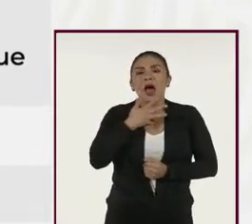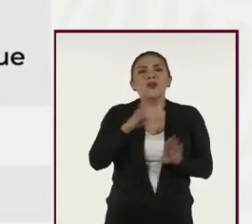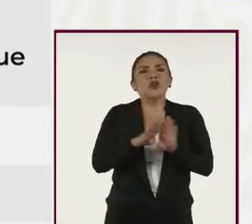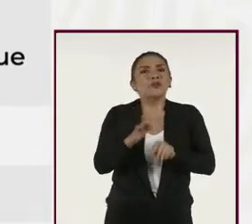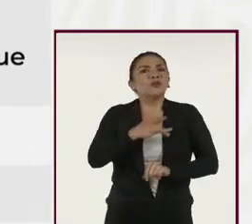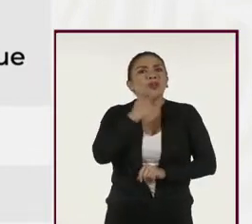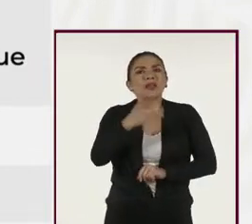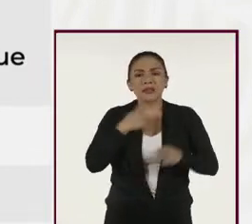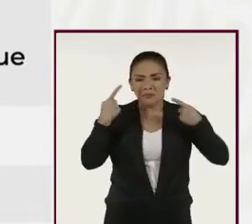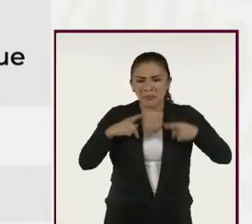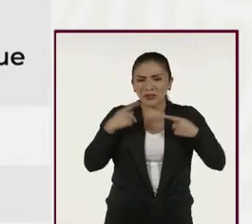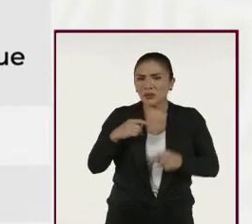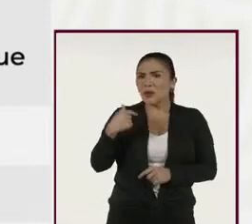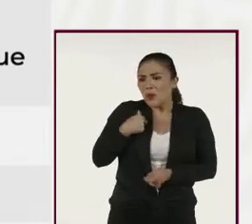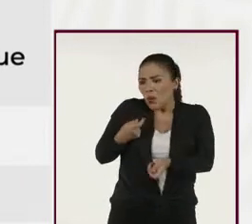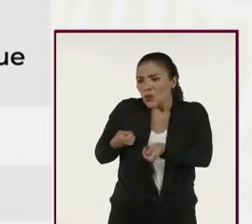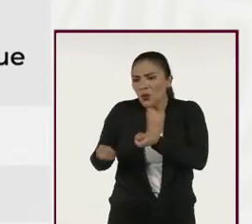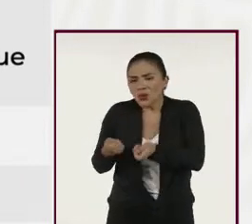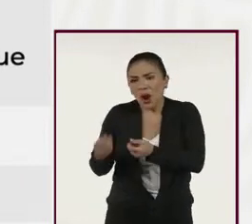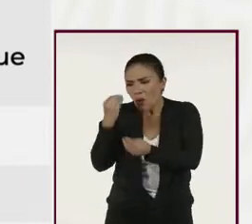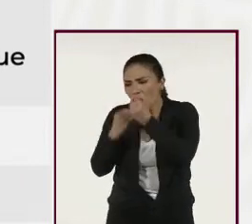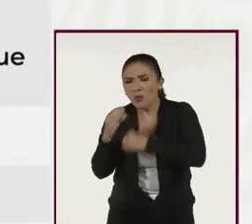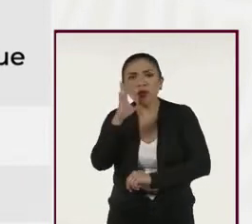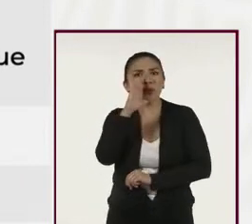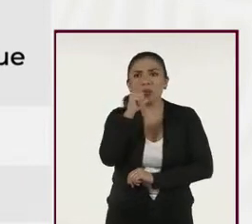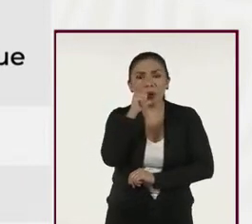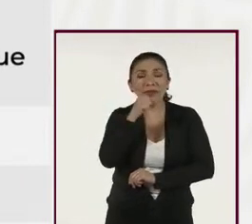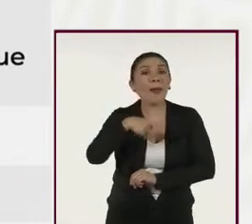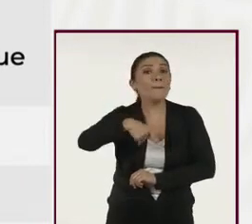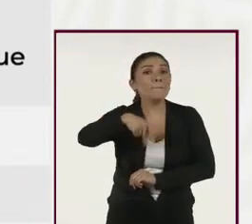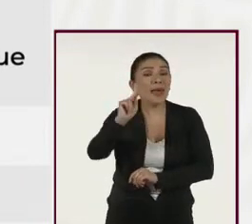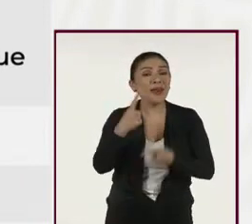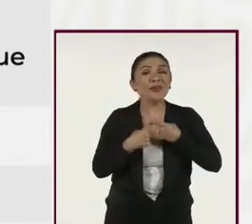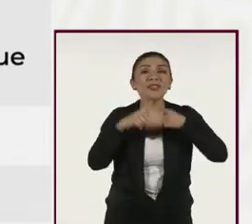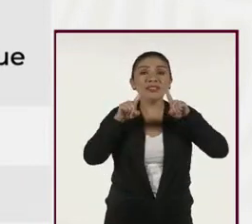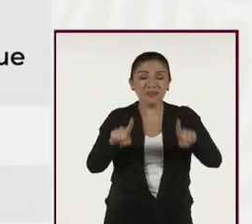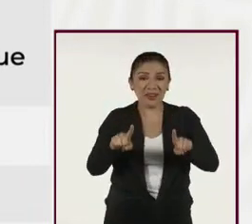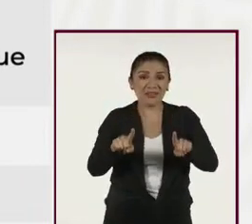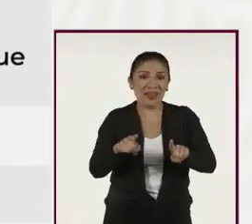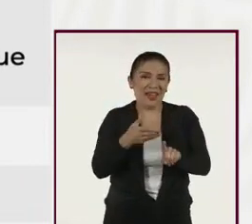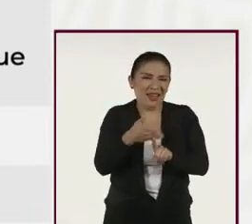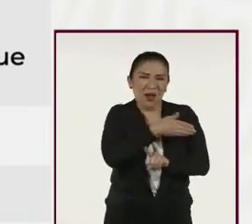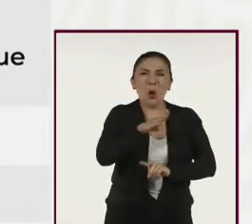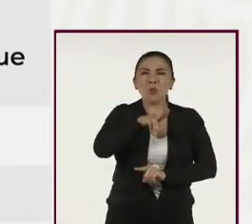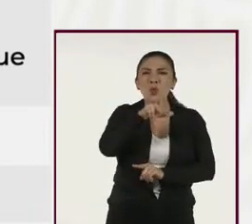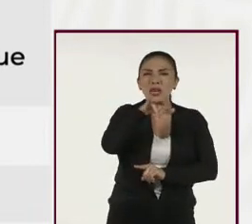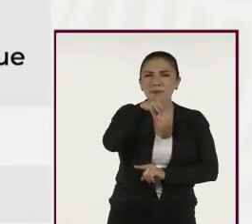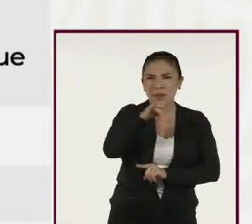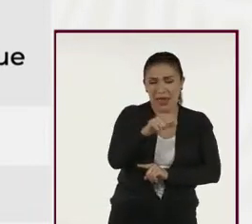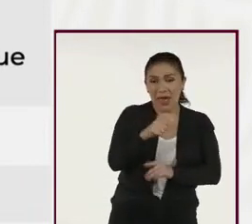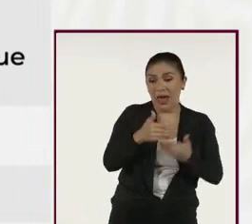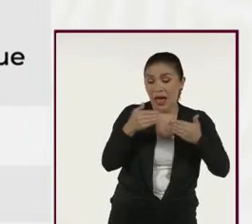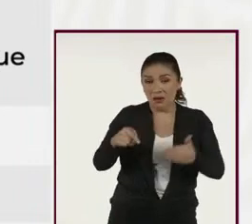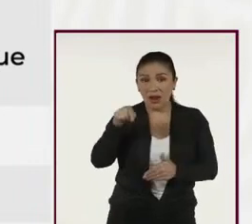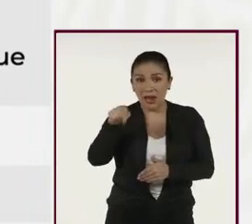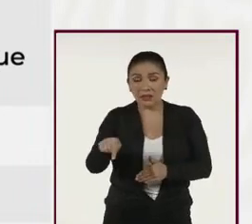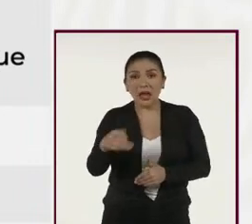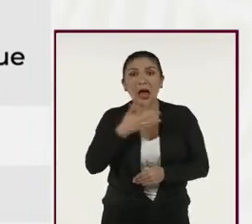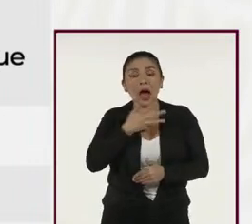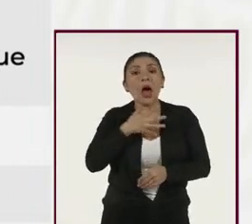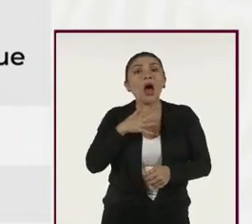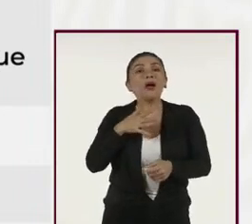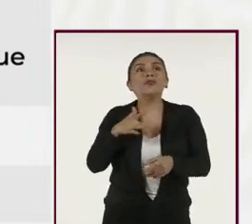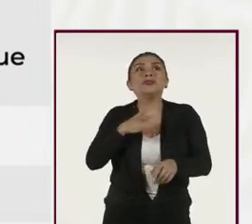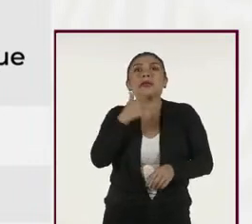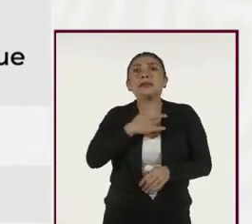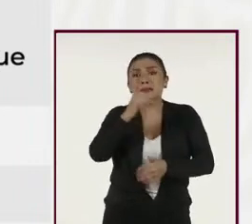sensación de pérdida de control, pero a diferencia de la bulimia, en el trastorno por atracón no se presentan las conductas compensatorias,